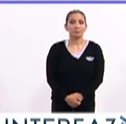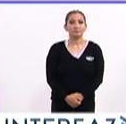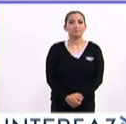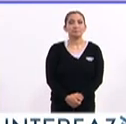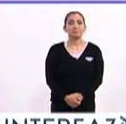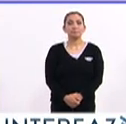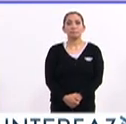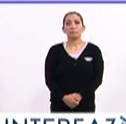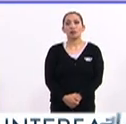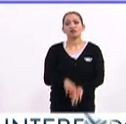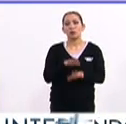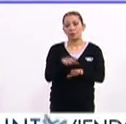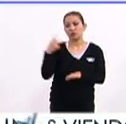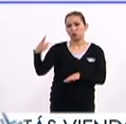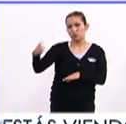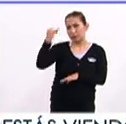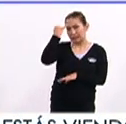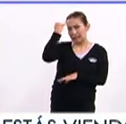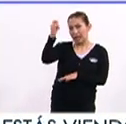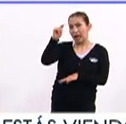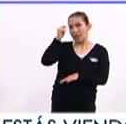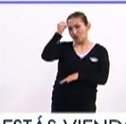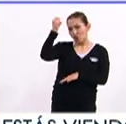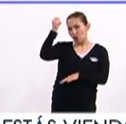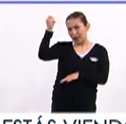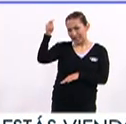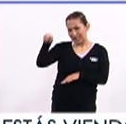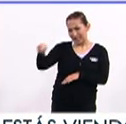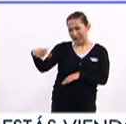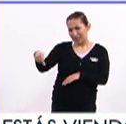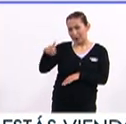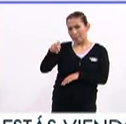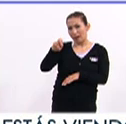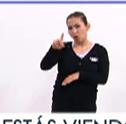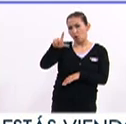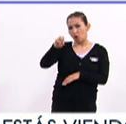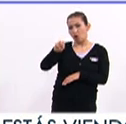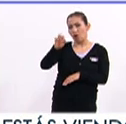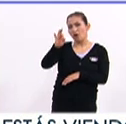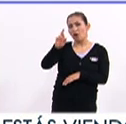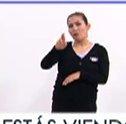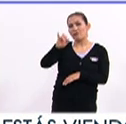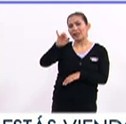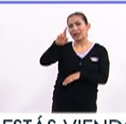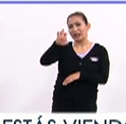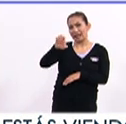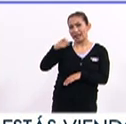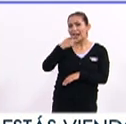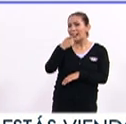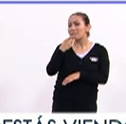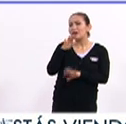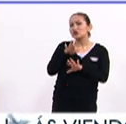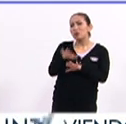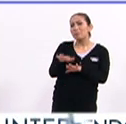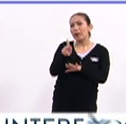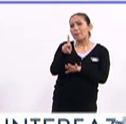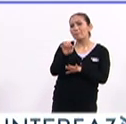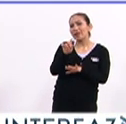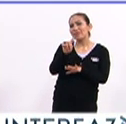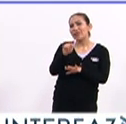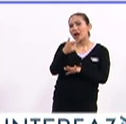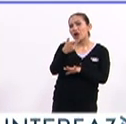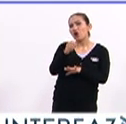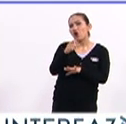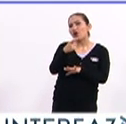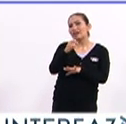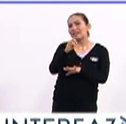Pues acerca de la teoría de Paulo Freire, tiene mucho que ver con esta situación de la pedagogía